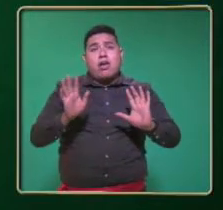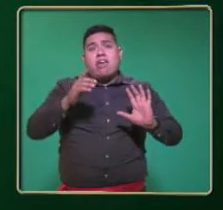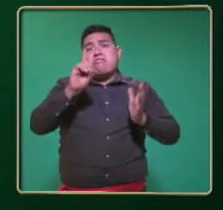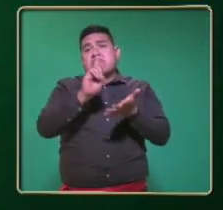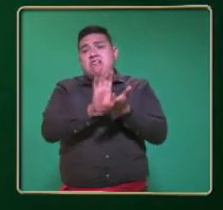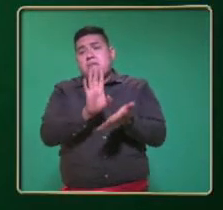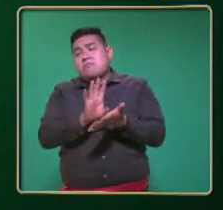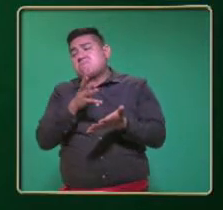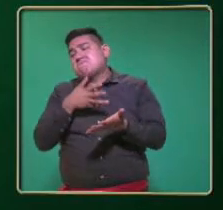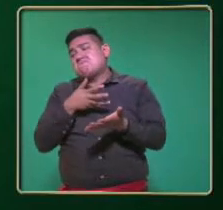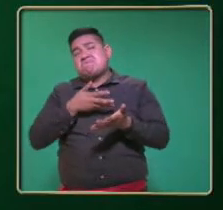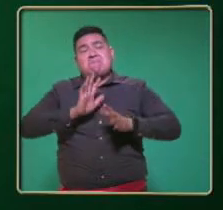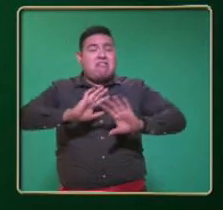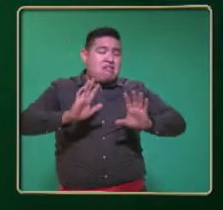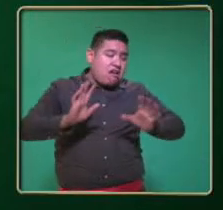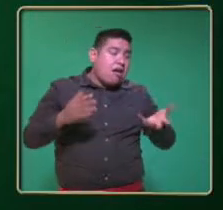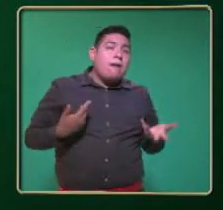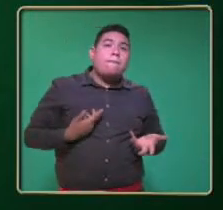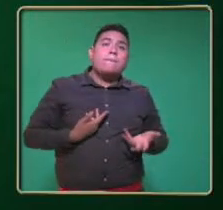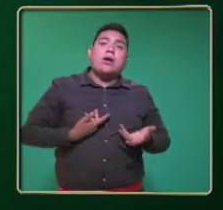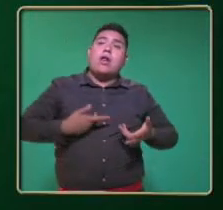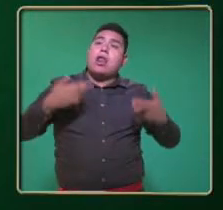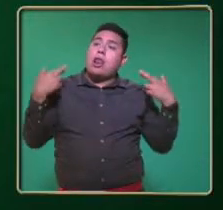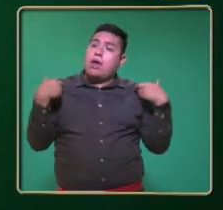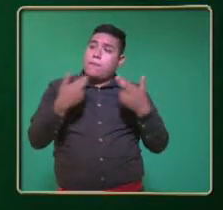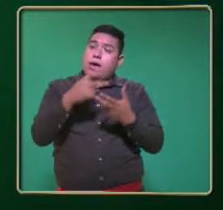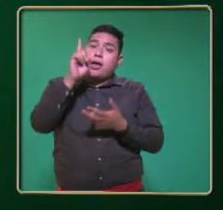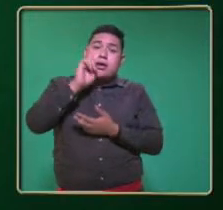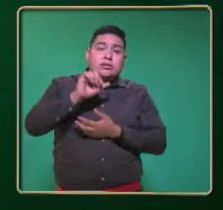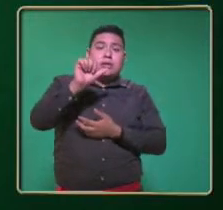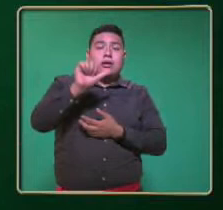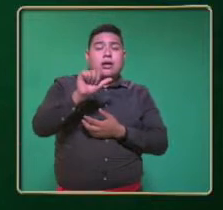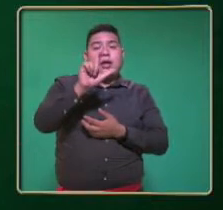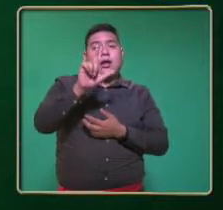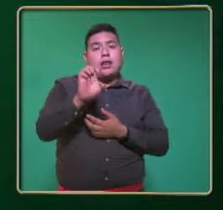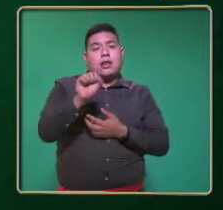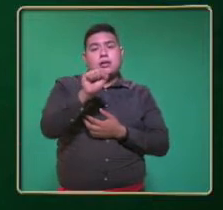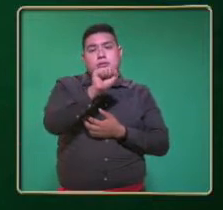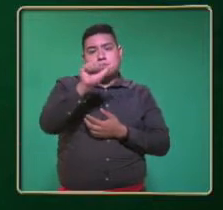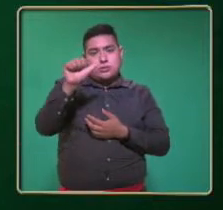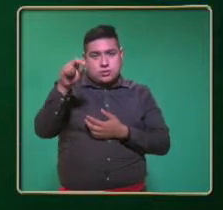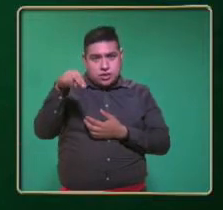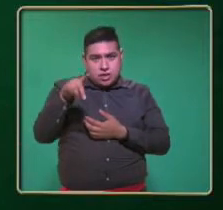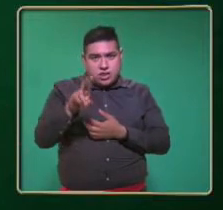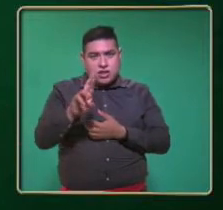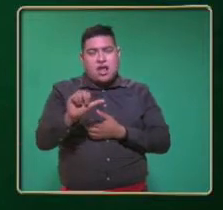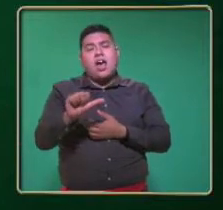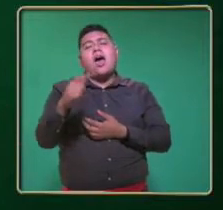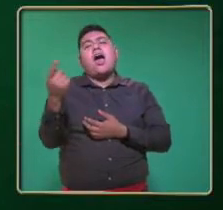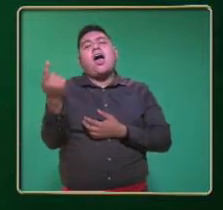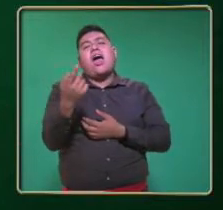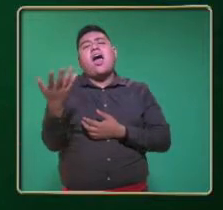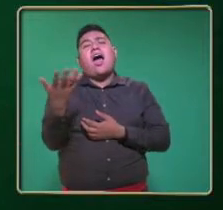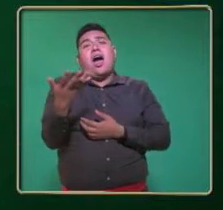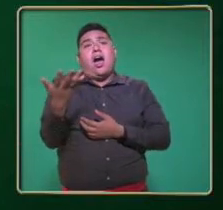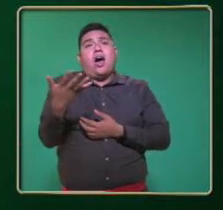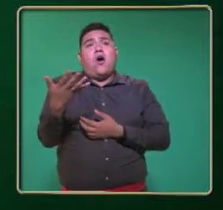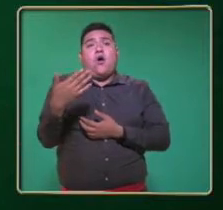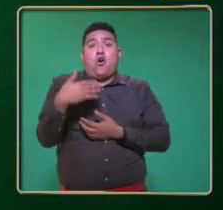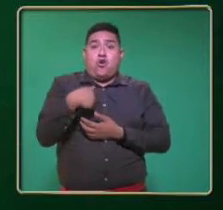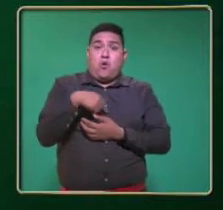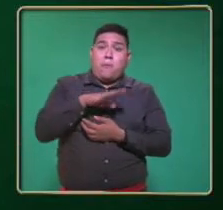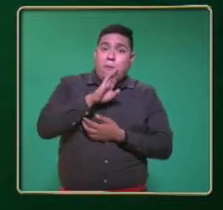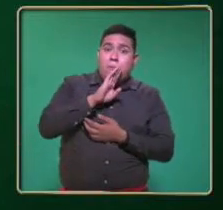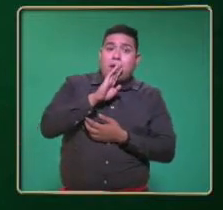una discapacidad. Pero luego la maestra Alessandra comparte el pues qué hago, qué necesito hacer como mamá,